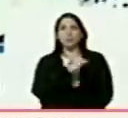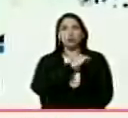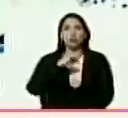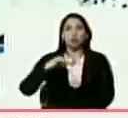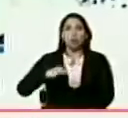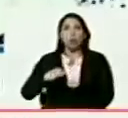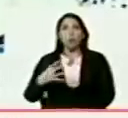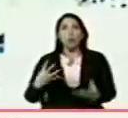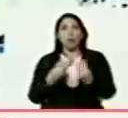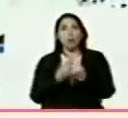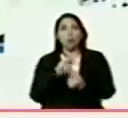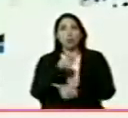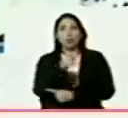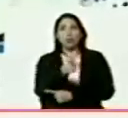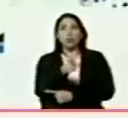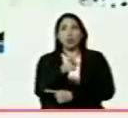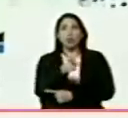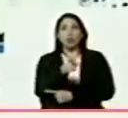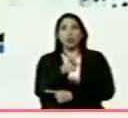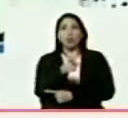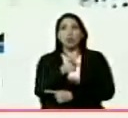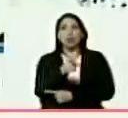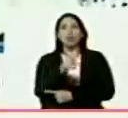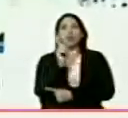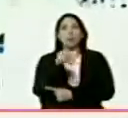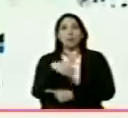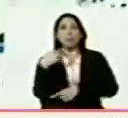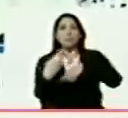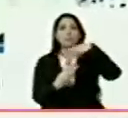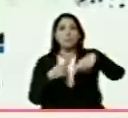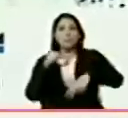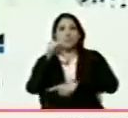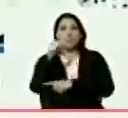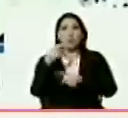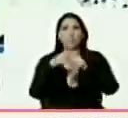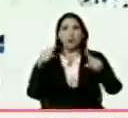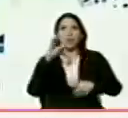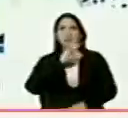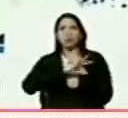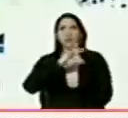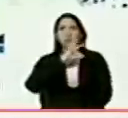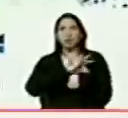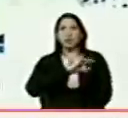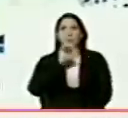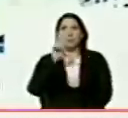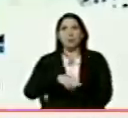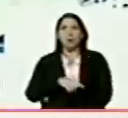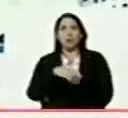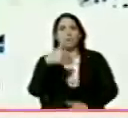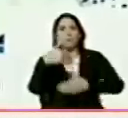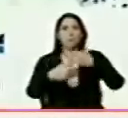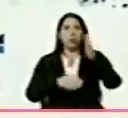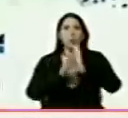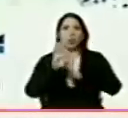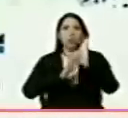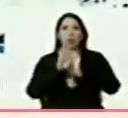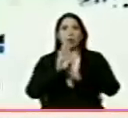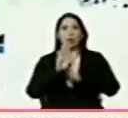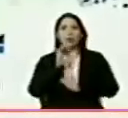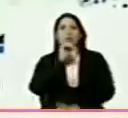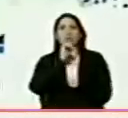ustedes en la vuestra revolución para el socialismo y para el progreso e en